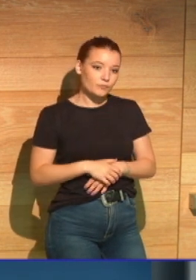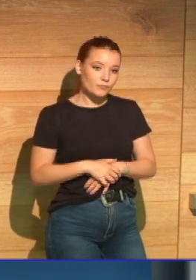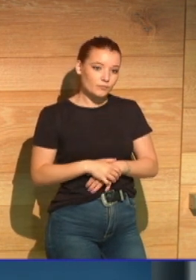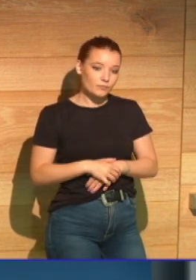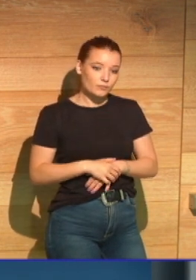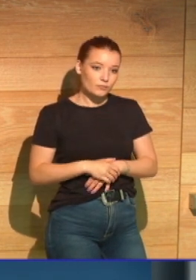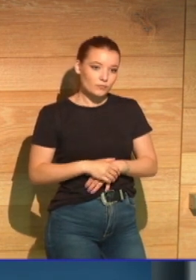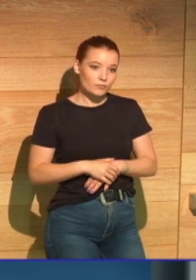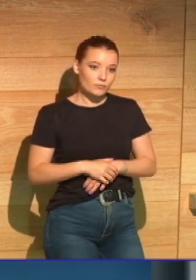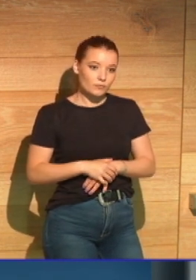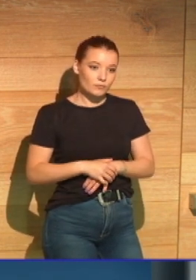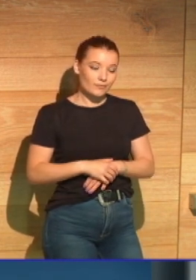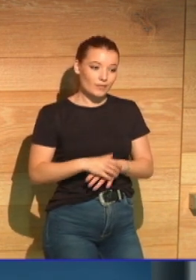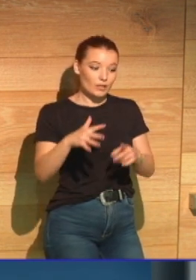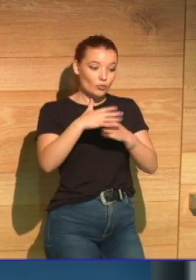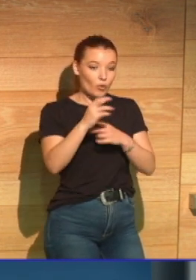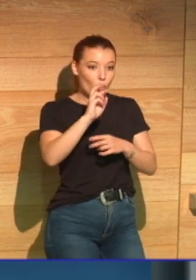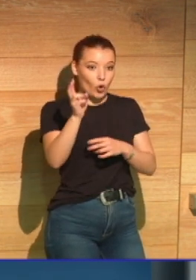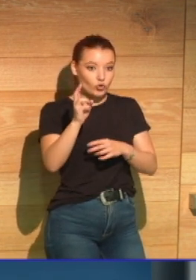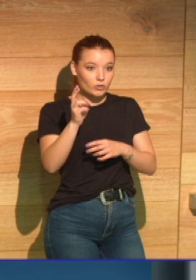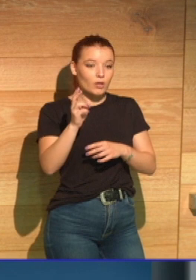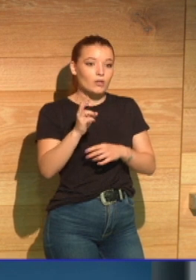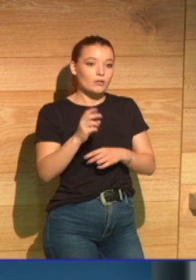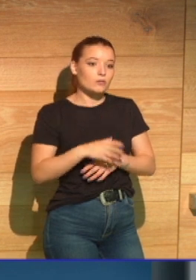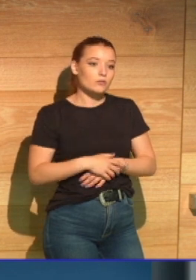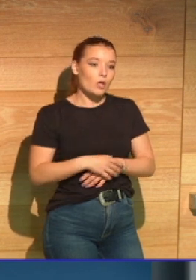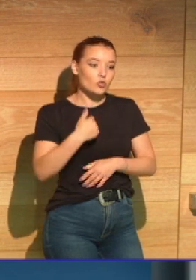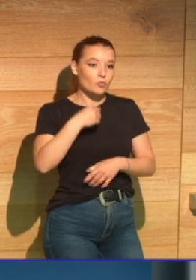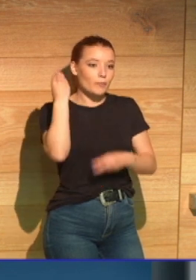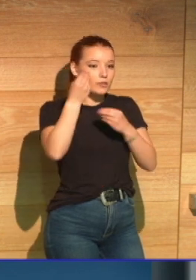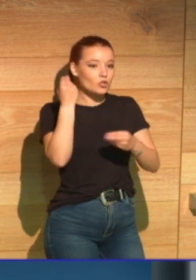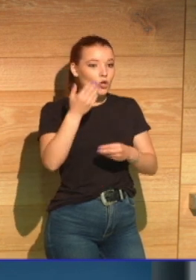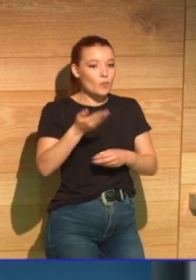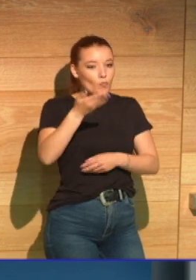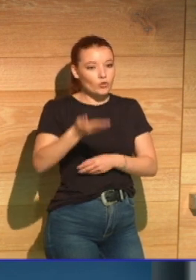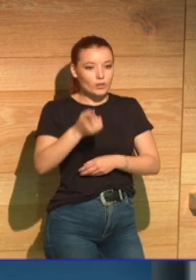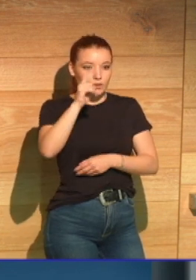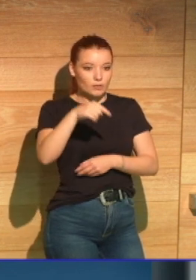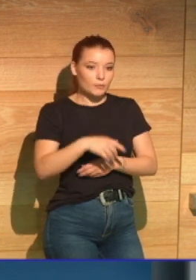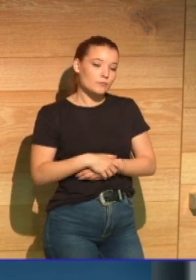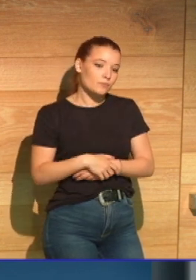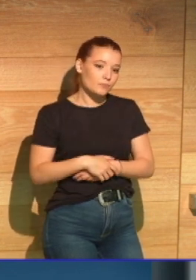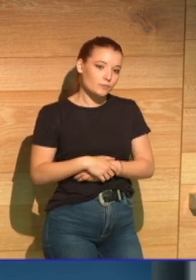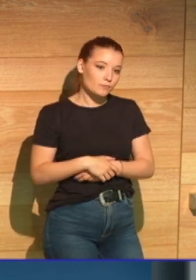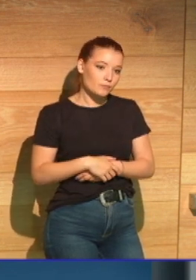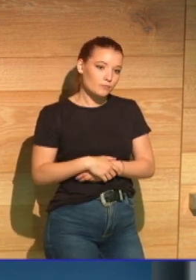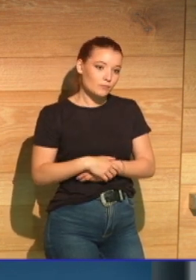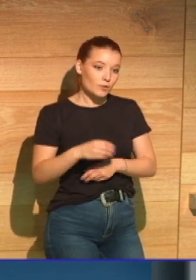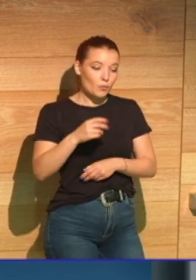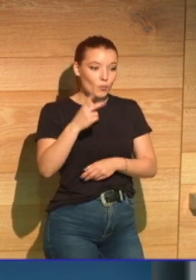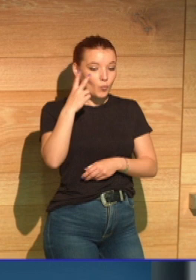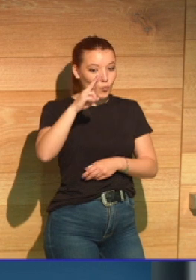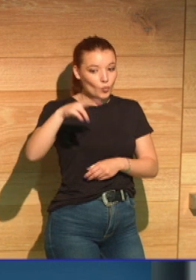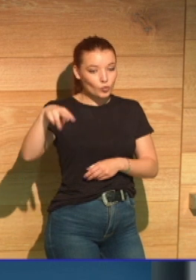ciudad. El otro caso que les tengo que traer, que es importante desde mi punto de vista en el sentido del rompimiento que crea, es el Museo Gallardo,